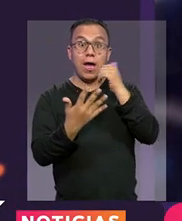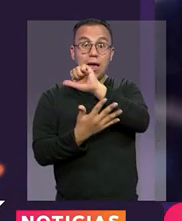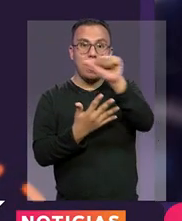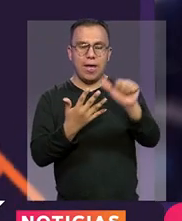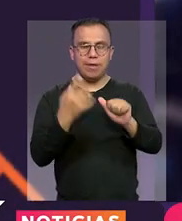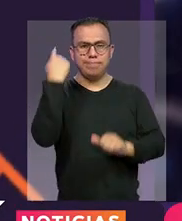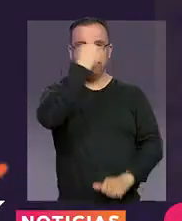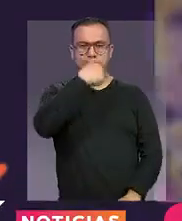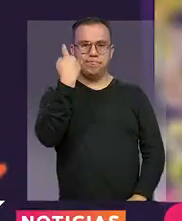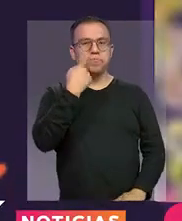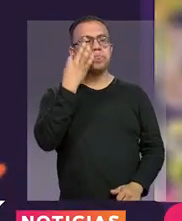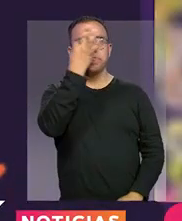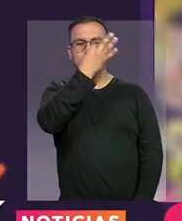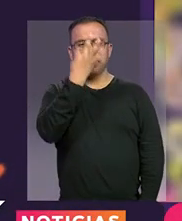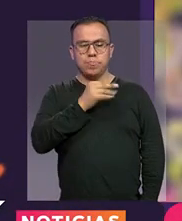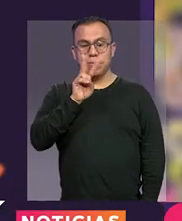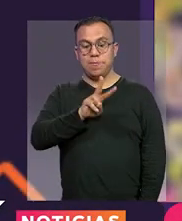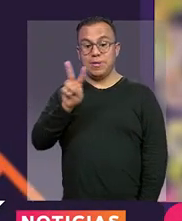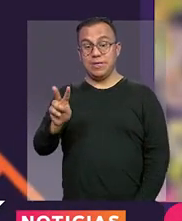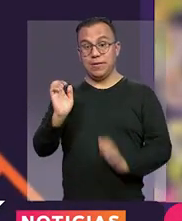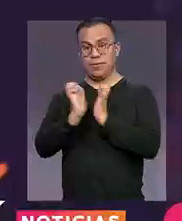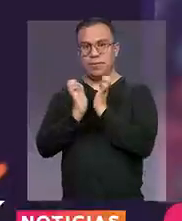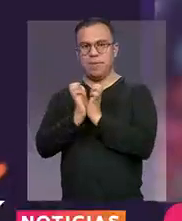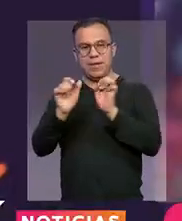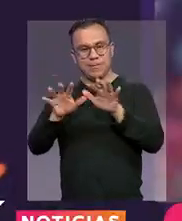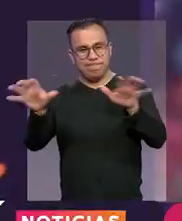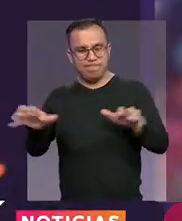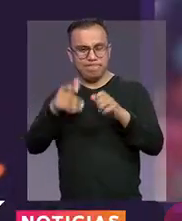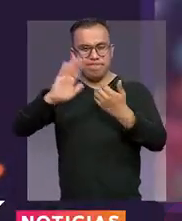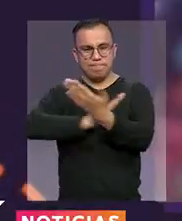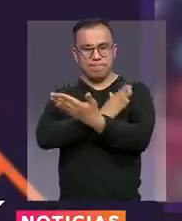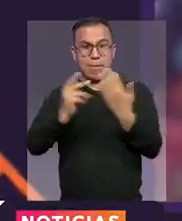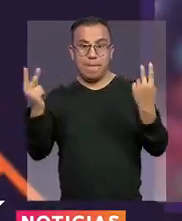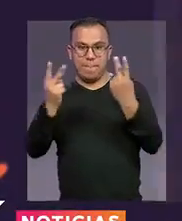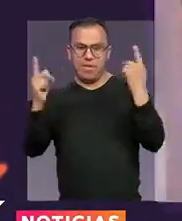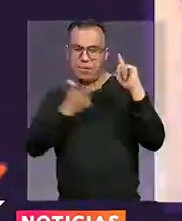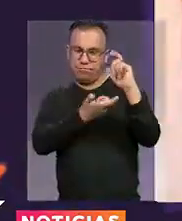prestarán su rostro como lienzo el 22 de mayo en un evento de música en vivo y fotografía.